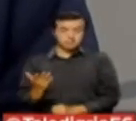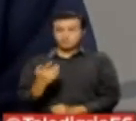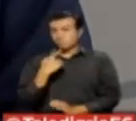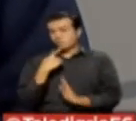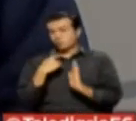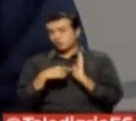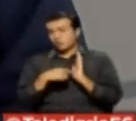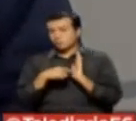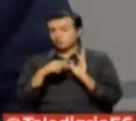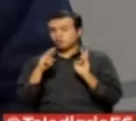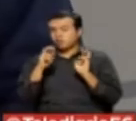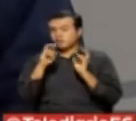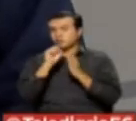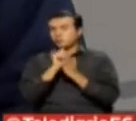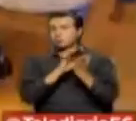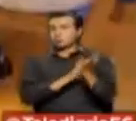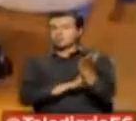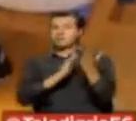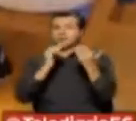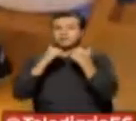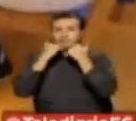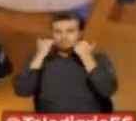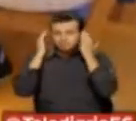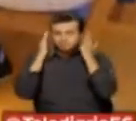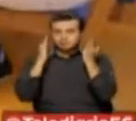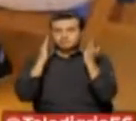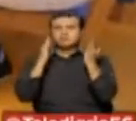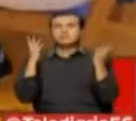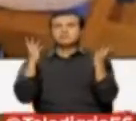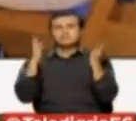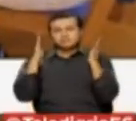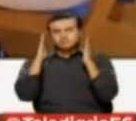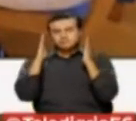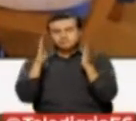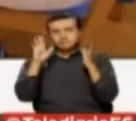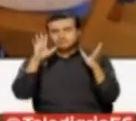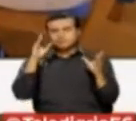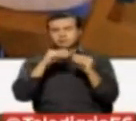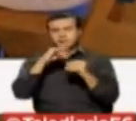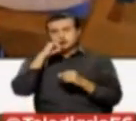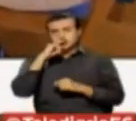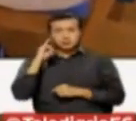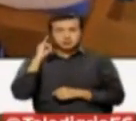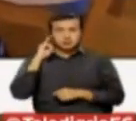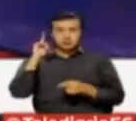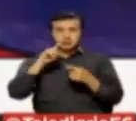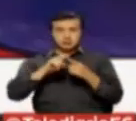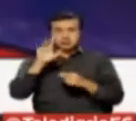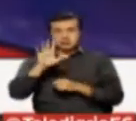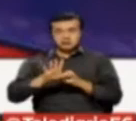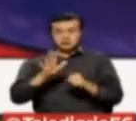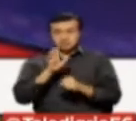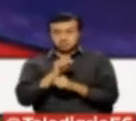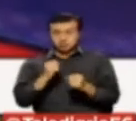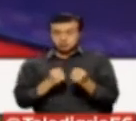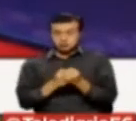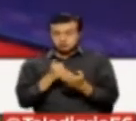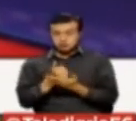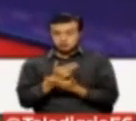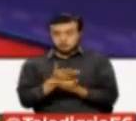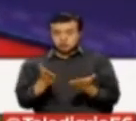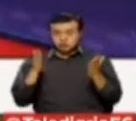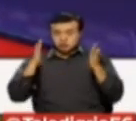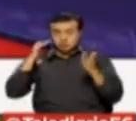es el caso de emisión ternura se trata de brindar un acompañamiento integral a los pequeños hasta los cinco años pero poniendo mayor atención